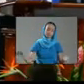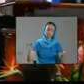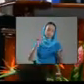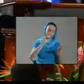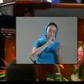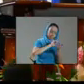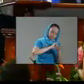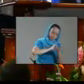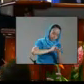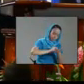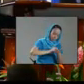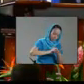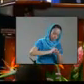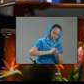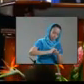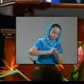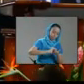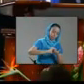santo,